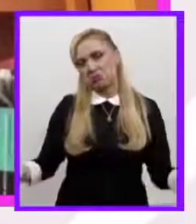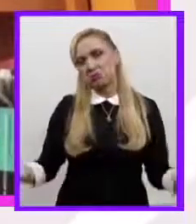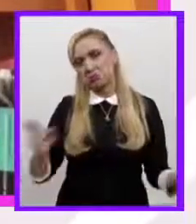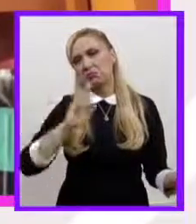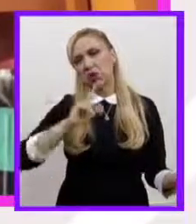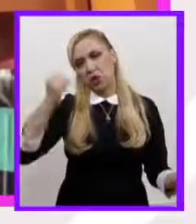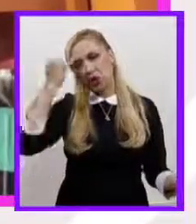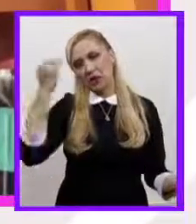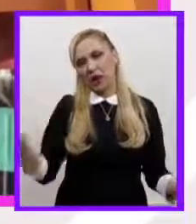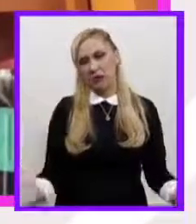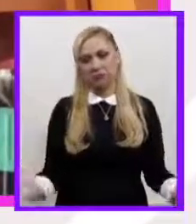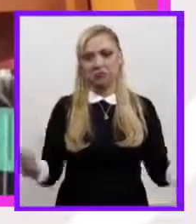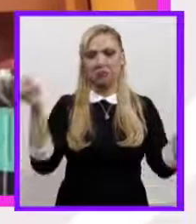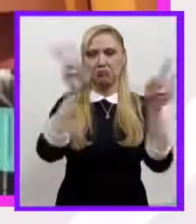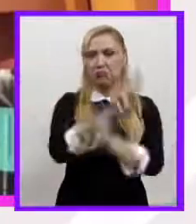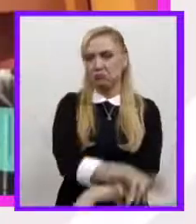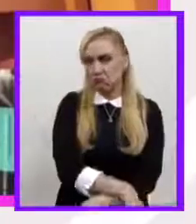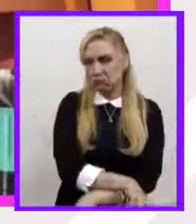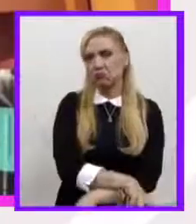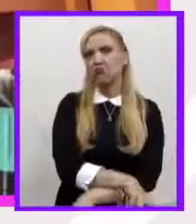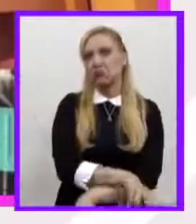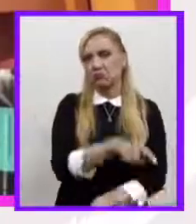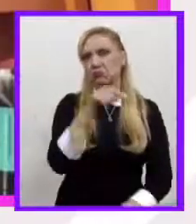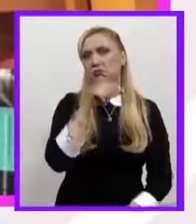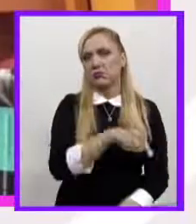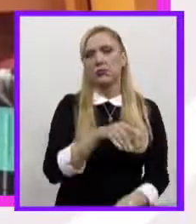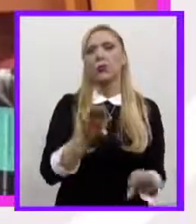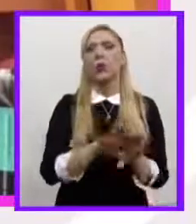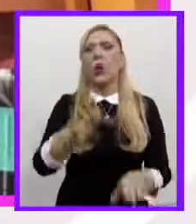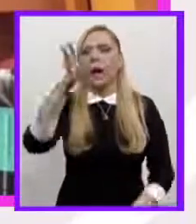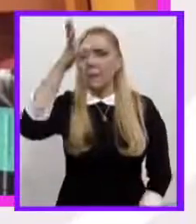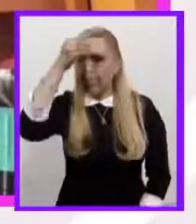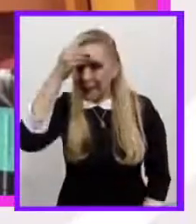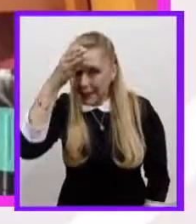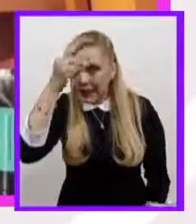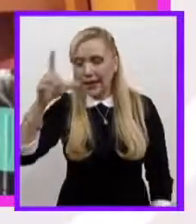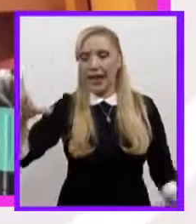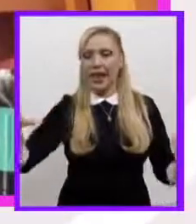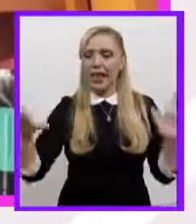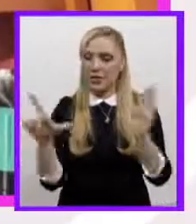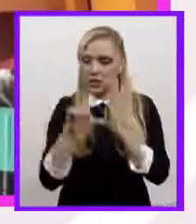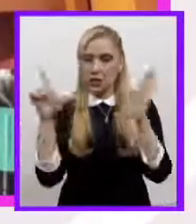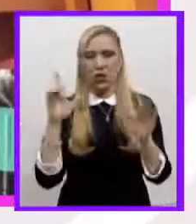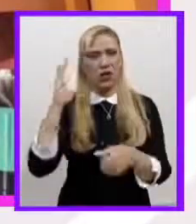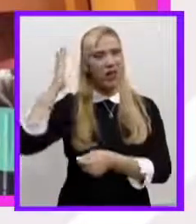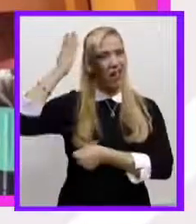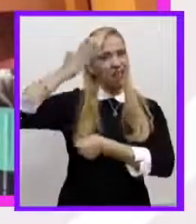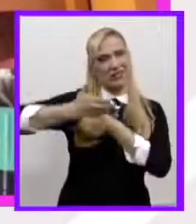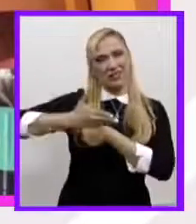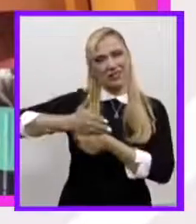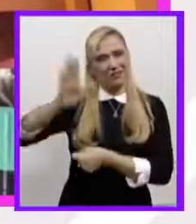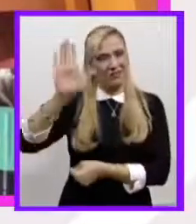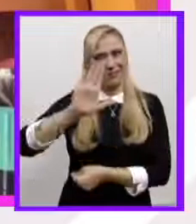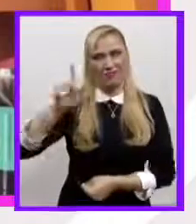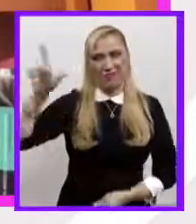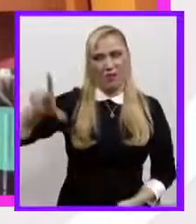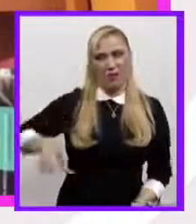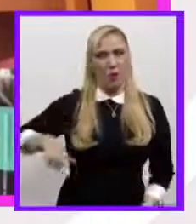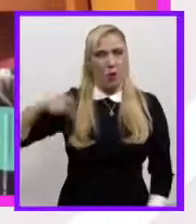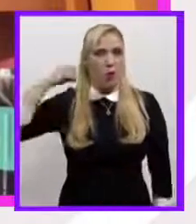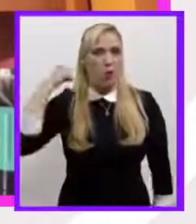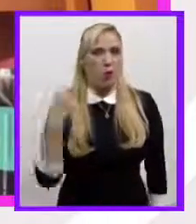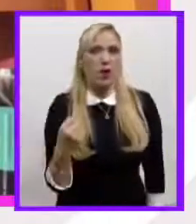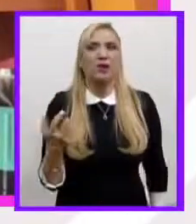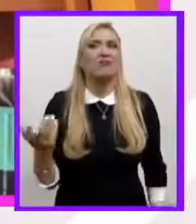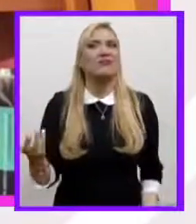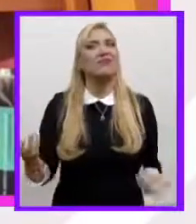esta idea de que más bien sea educativo y no un castigo, ¿no? De parte del Estado, y sobre todo